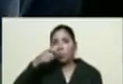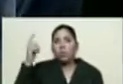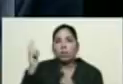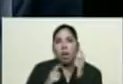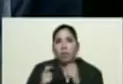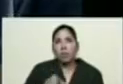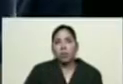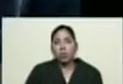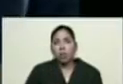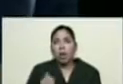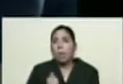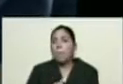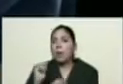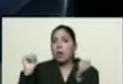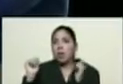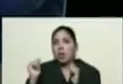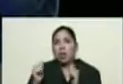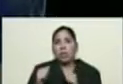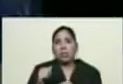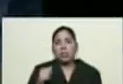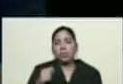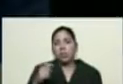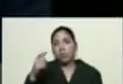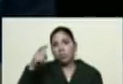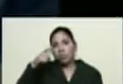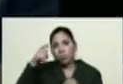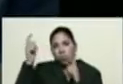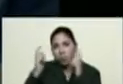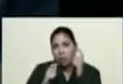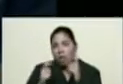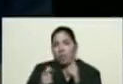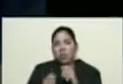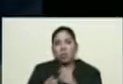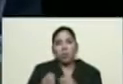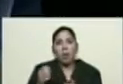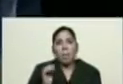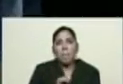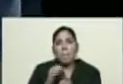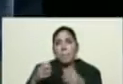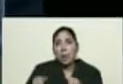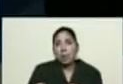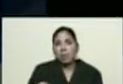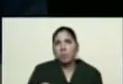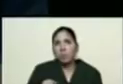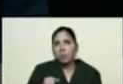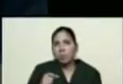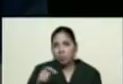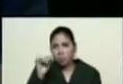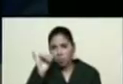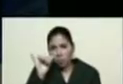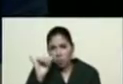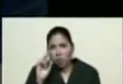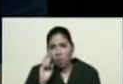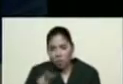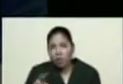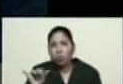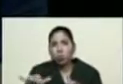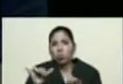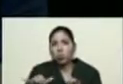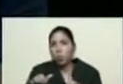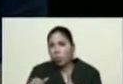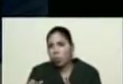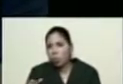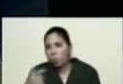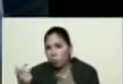el 26 de marzo del año 1994, ustedes pueden ver los videos en YouTube, hay un hombre alto, con